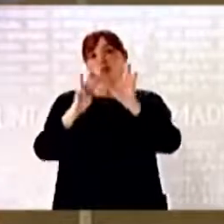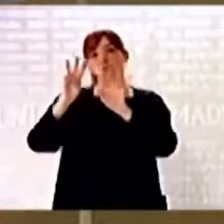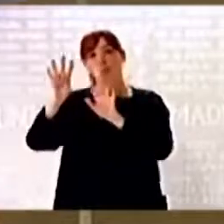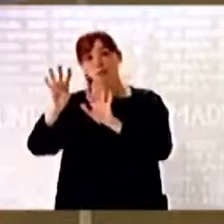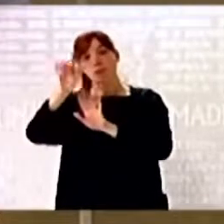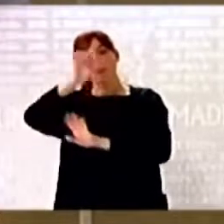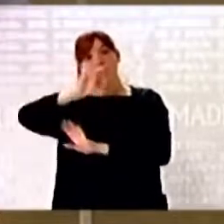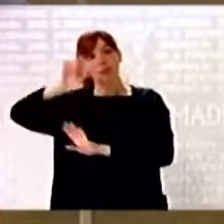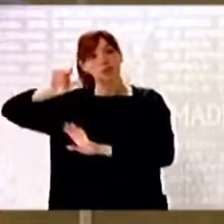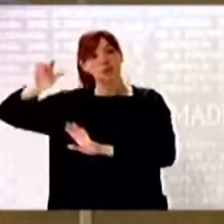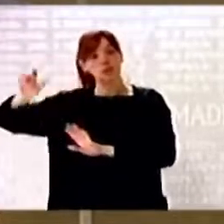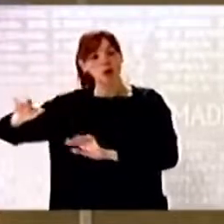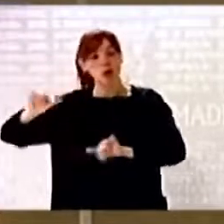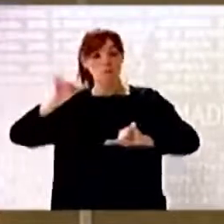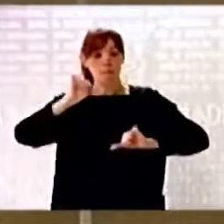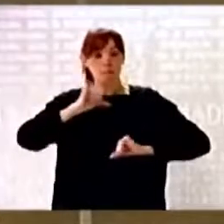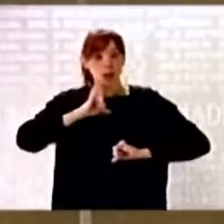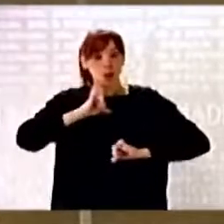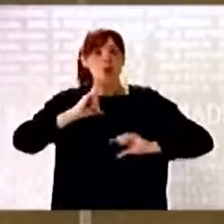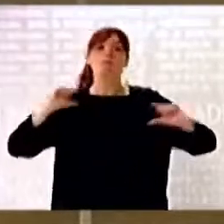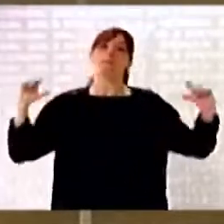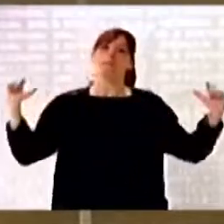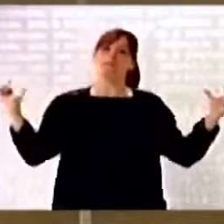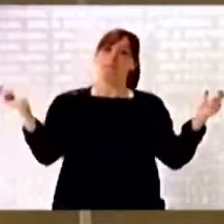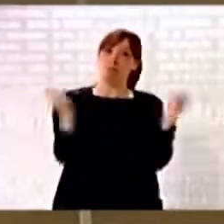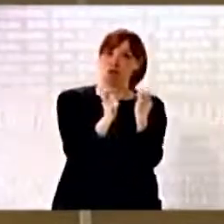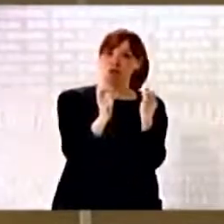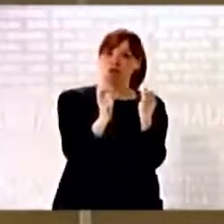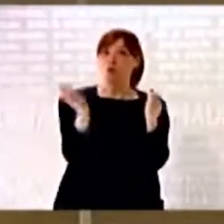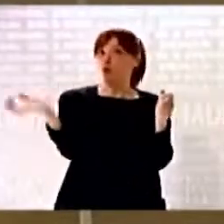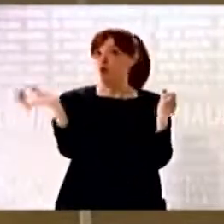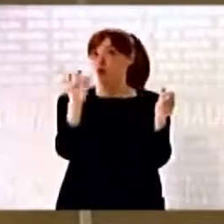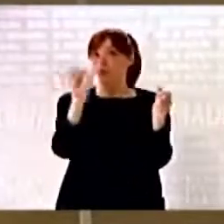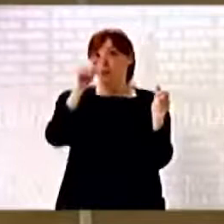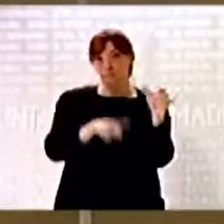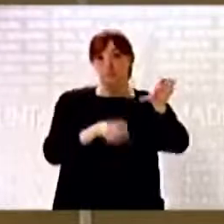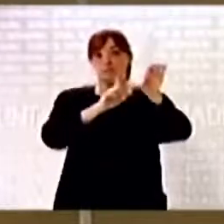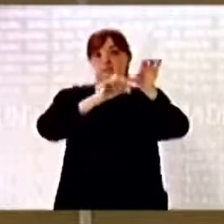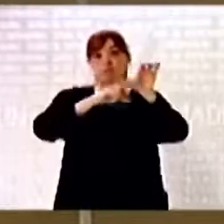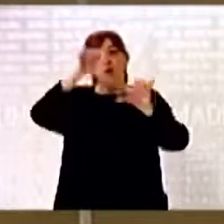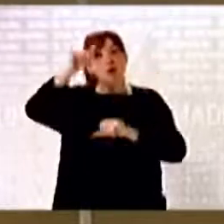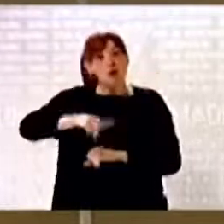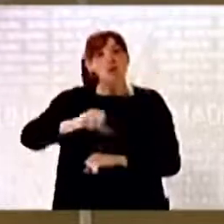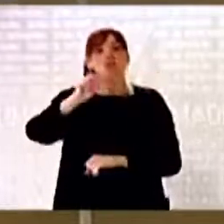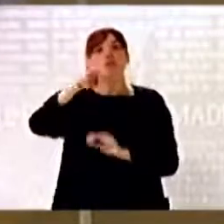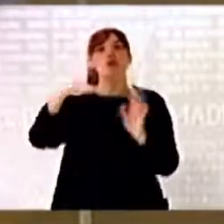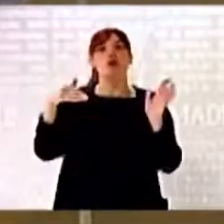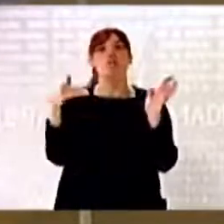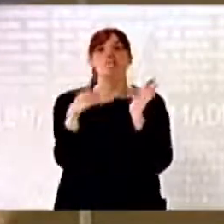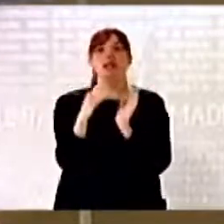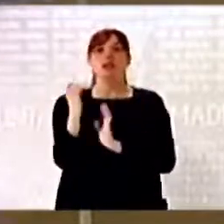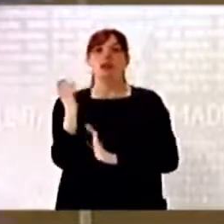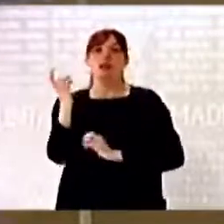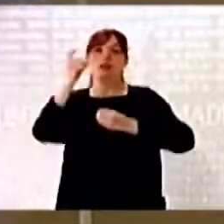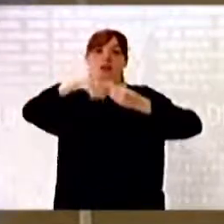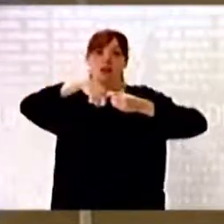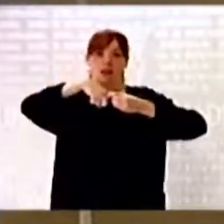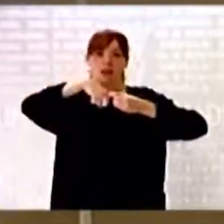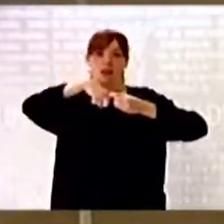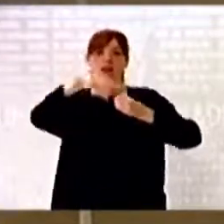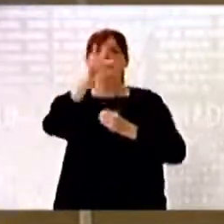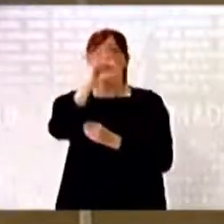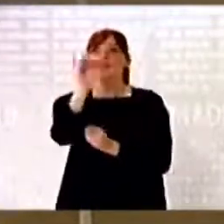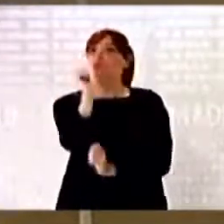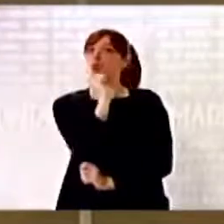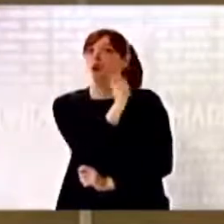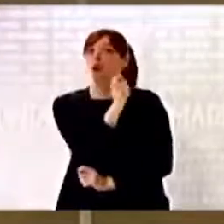20.189 personas menos desempleadas, o que hoy en Extremadura hay 12.000 afiliados más a